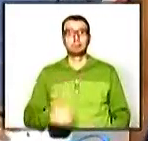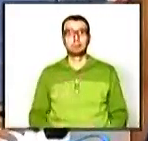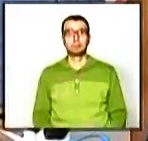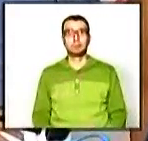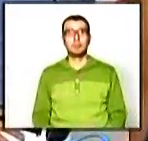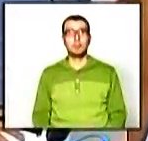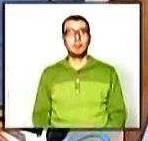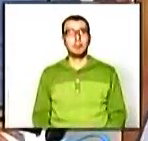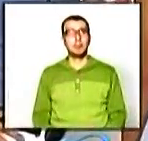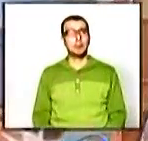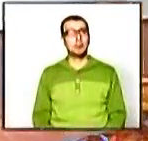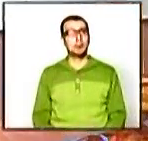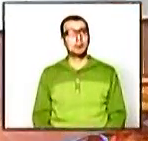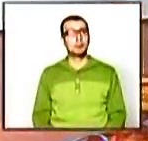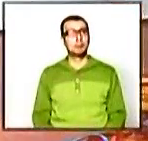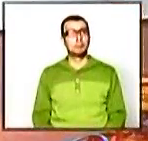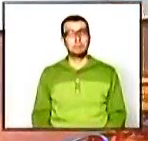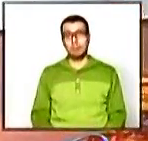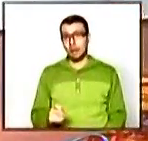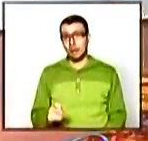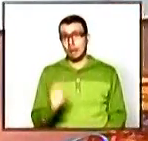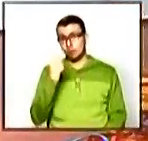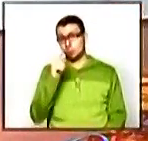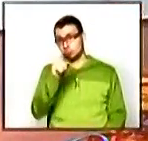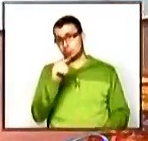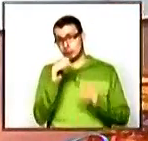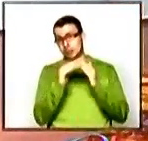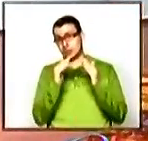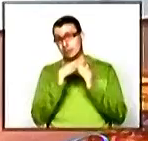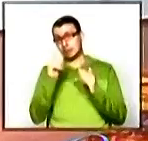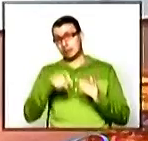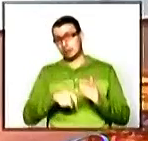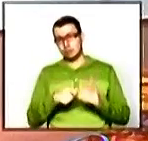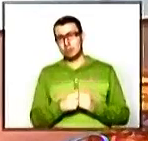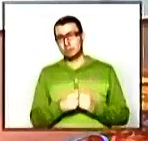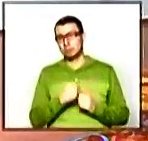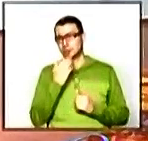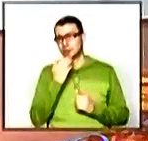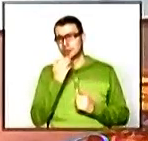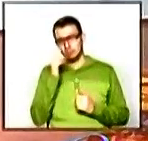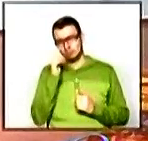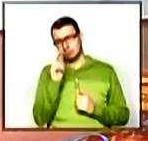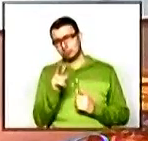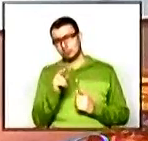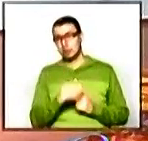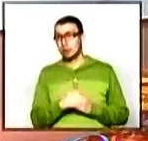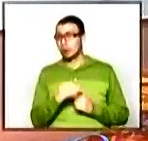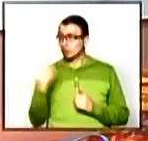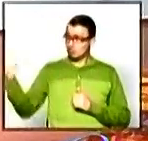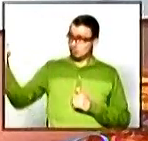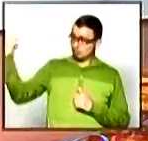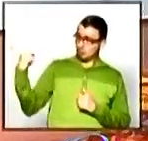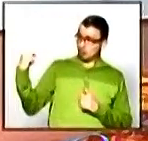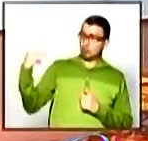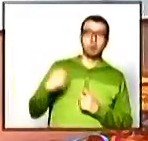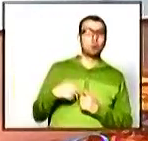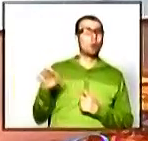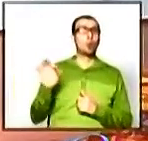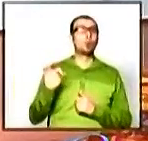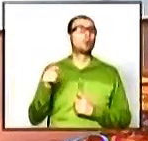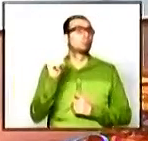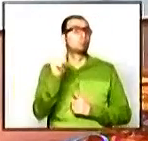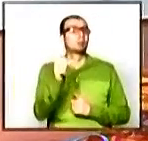Una de las cosas que ustedes deben de hacer en sus casas es que lo observen o utilizar un